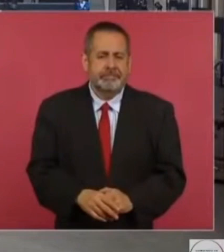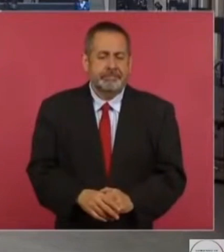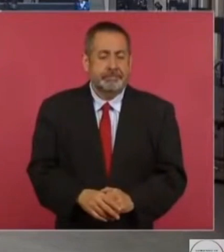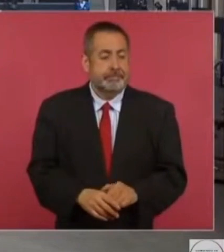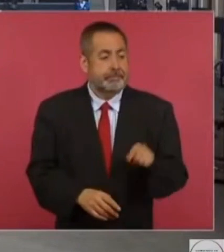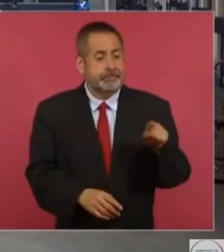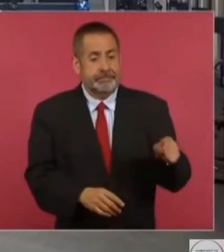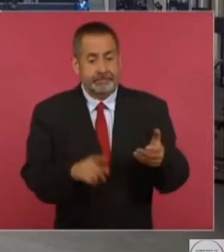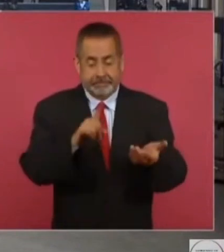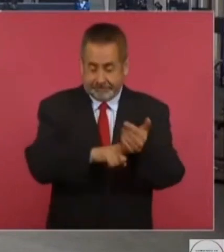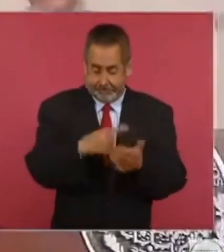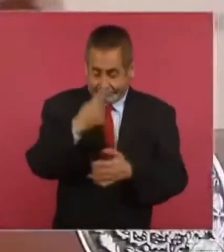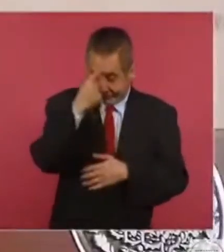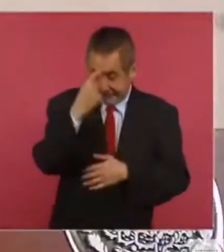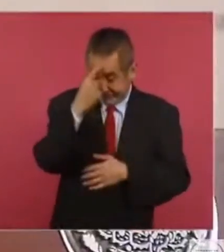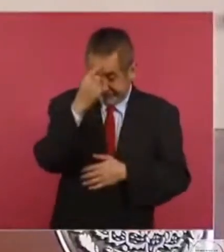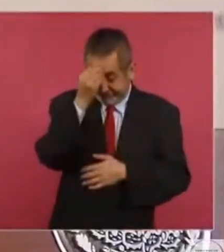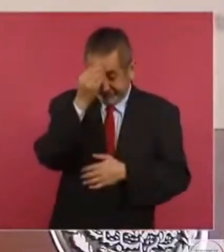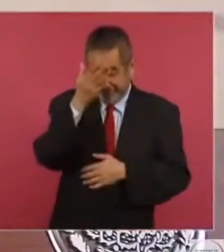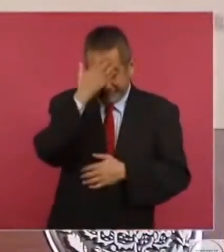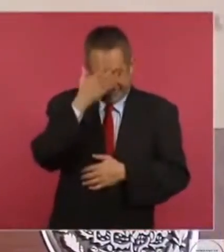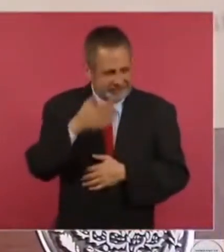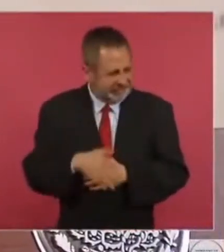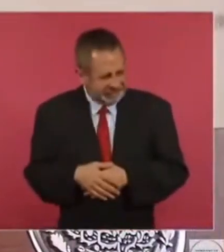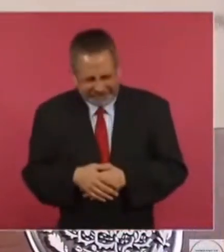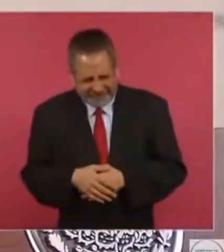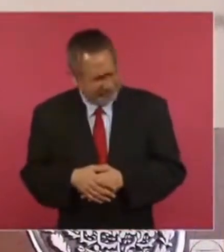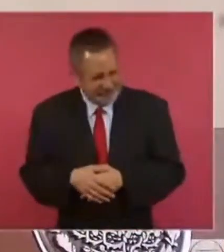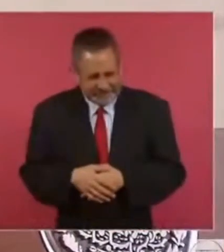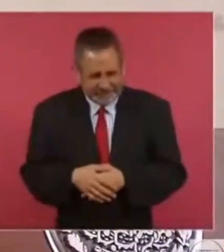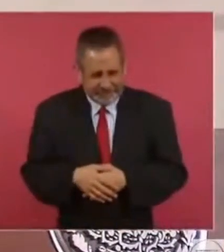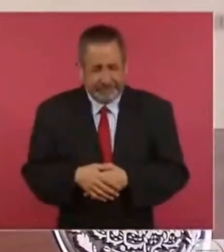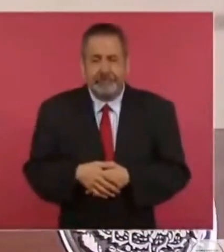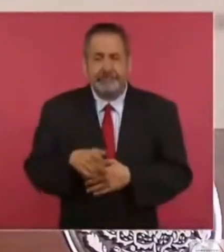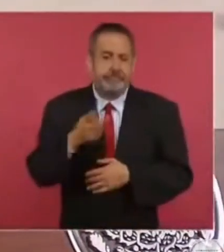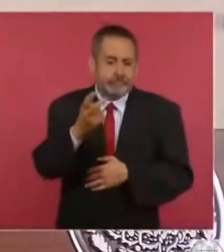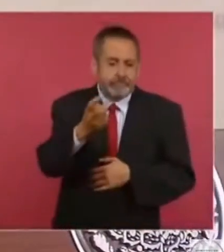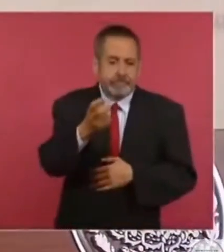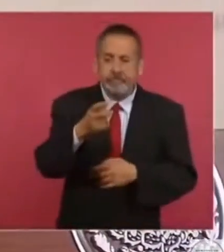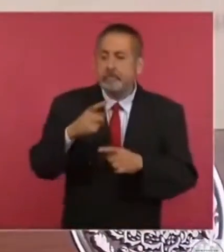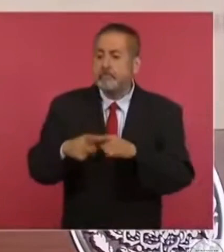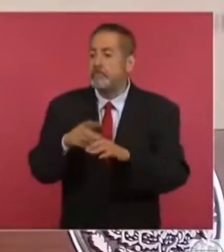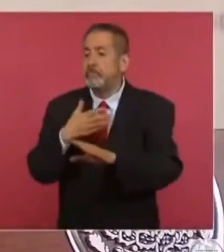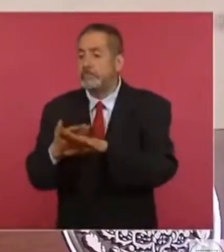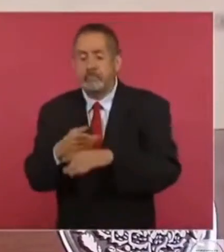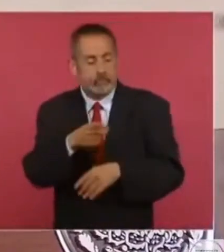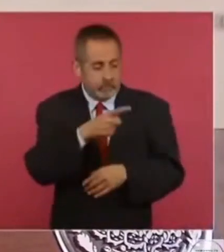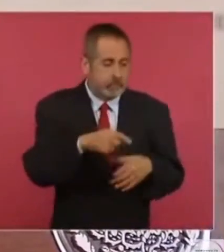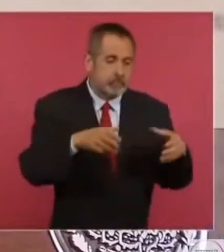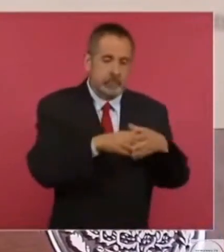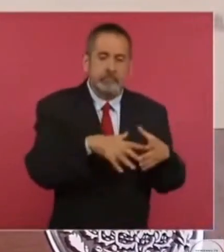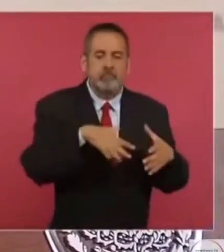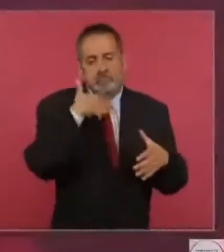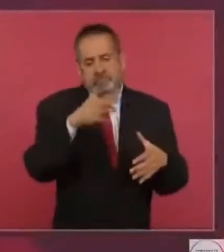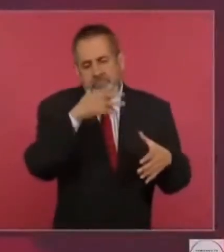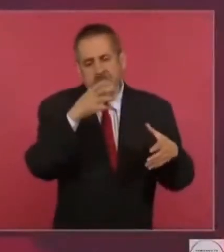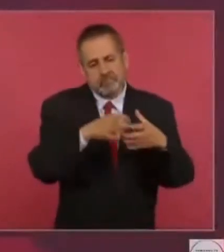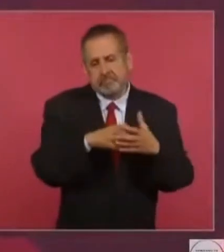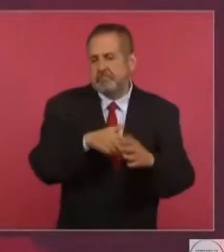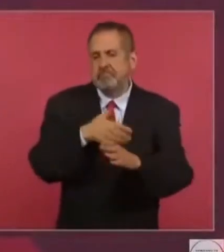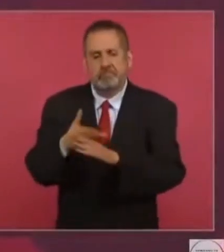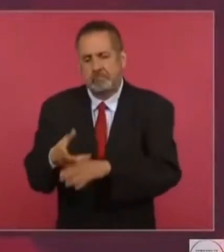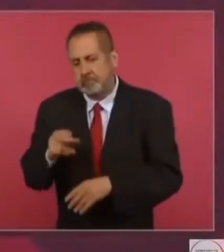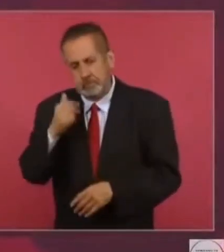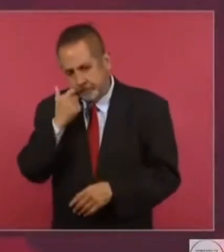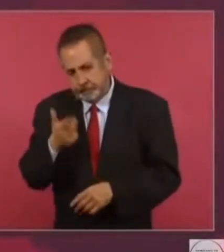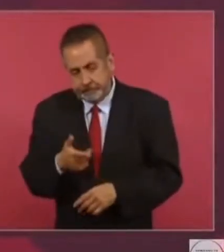Pero con esa concepción. Entonces, ¿quiénes son los que están en contra? Pues los corruptos. Sí.